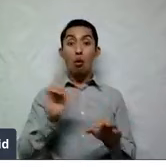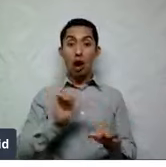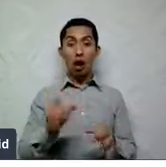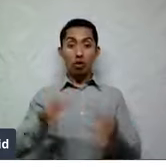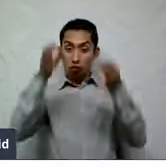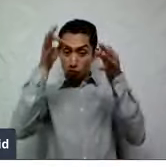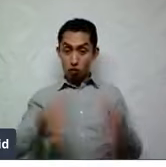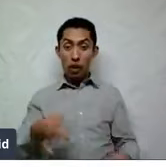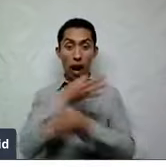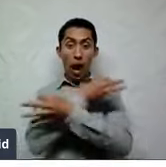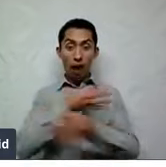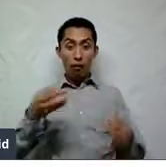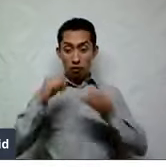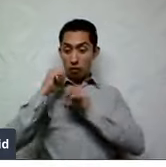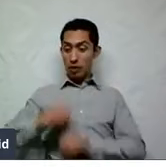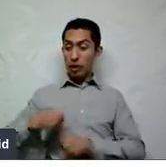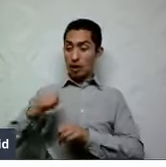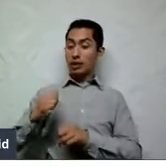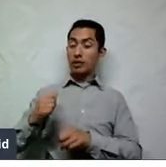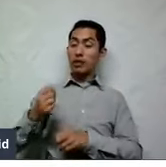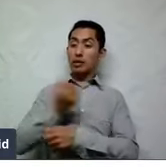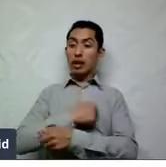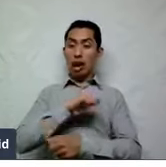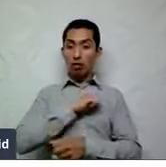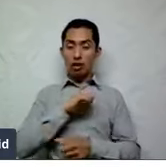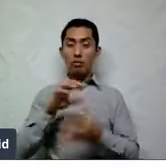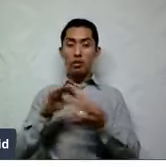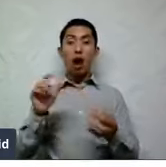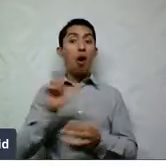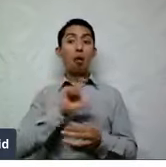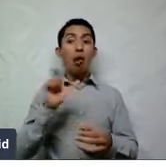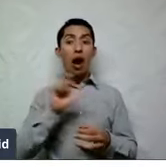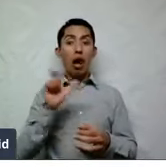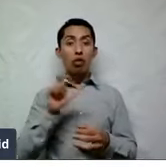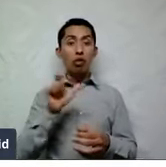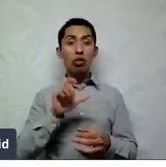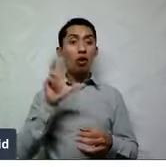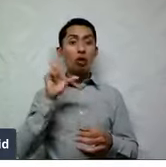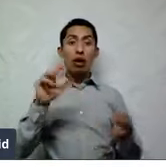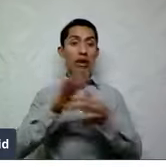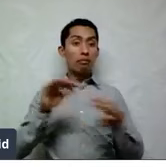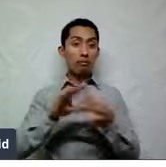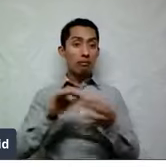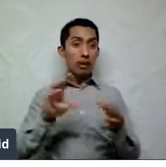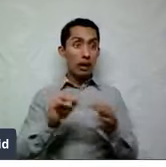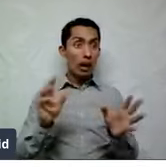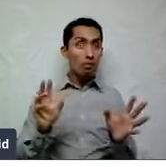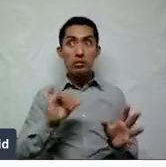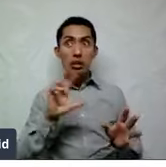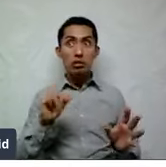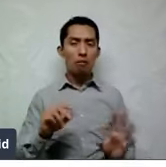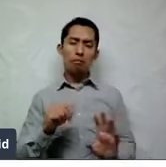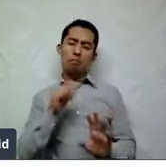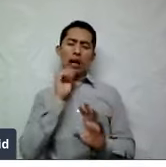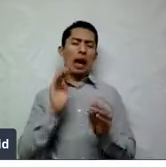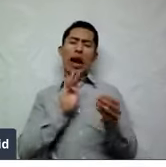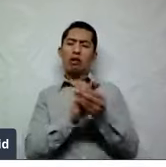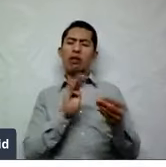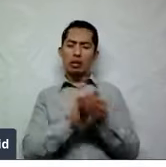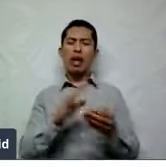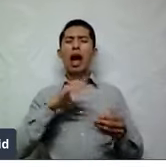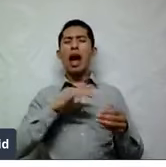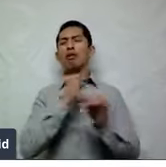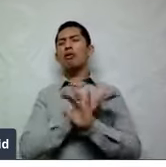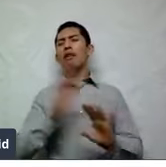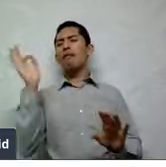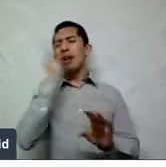de las autoridades de salud. Si no llega, si no hay ninguna notificación, ustedes no le hagan caso y obviamente confíen en la